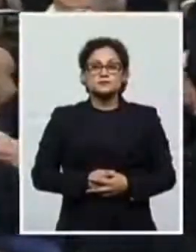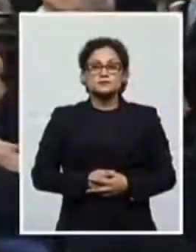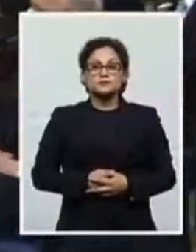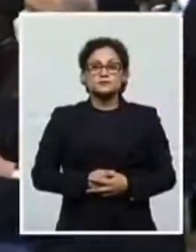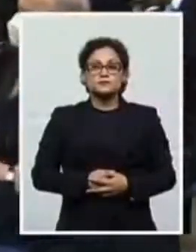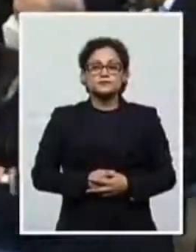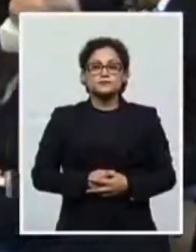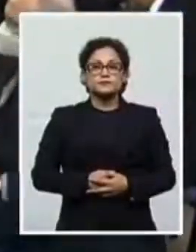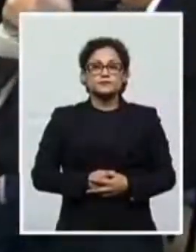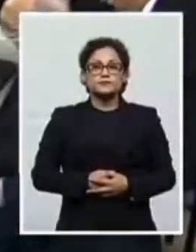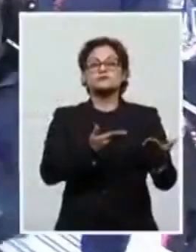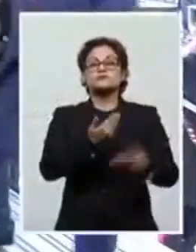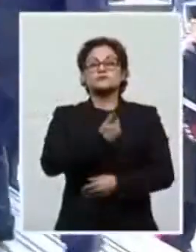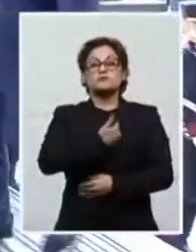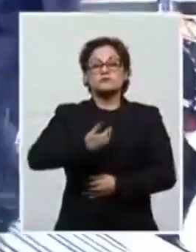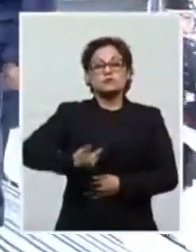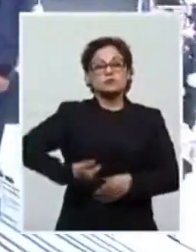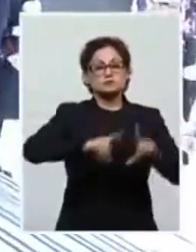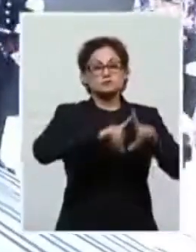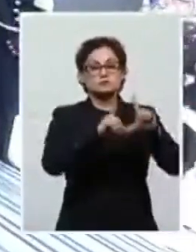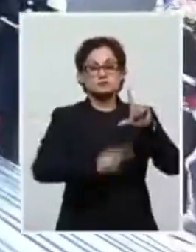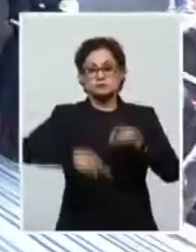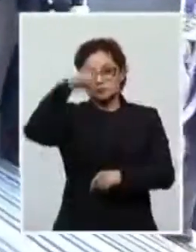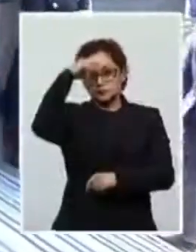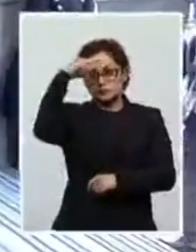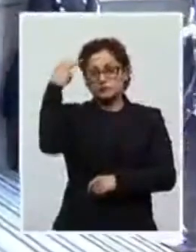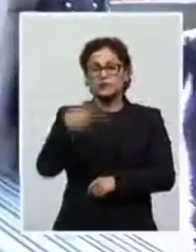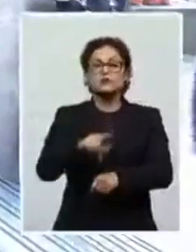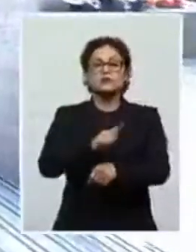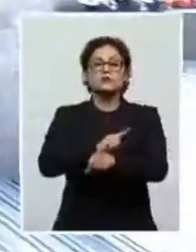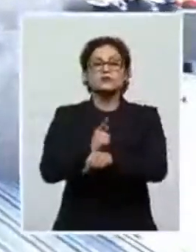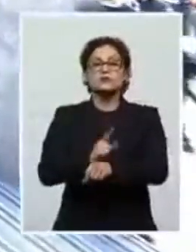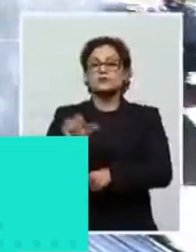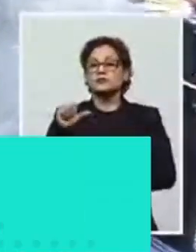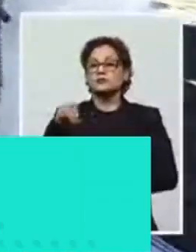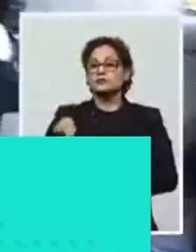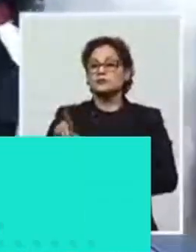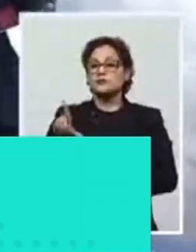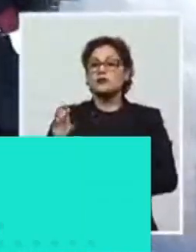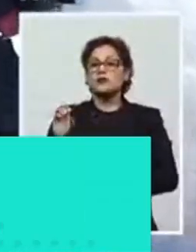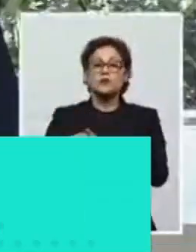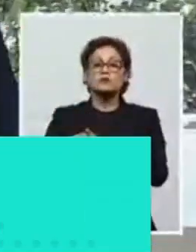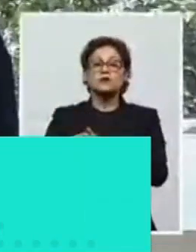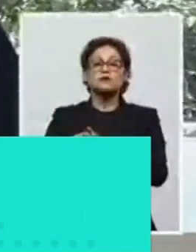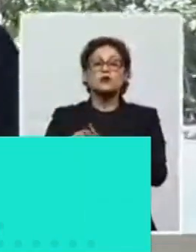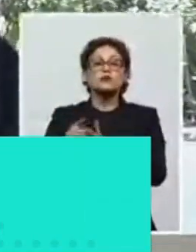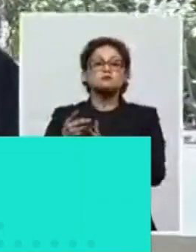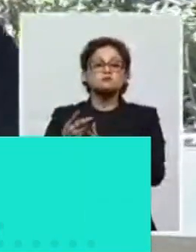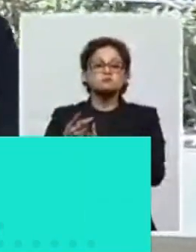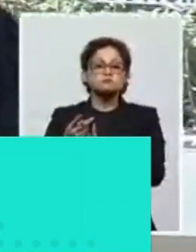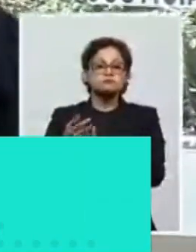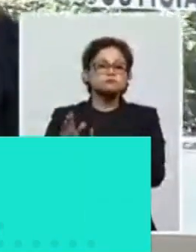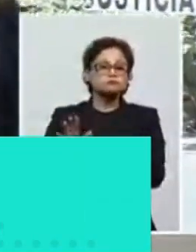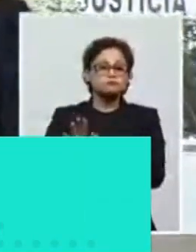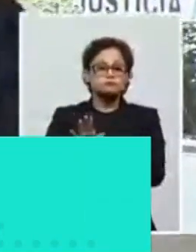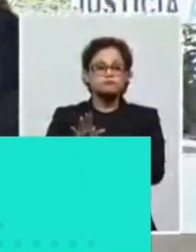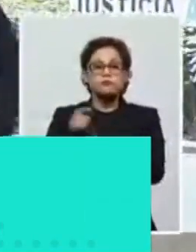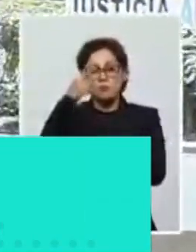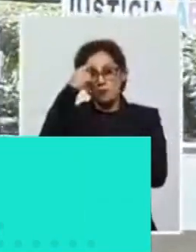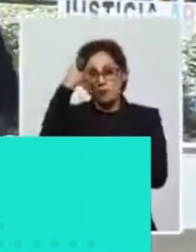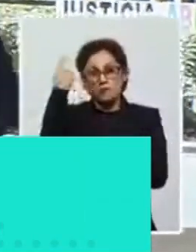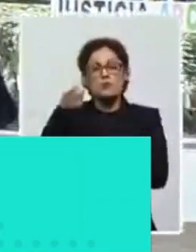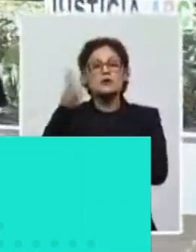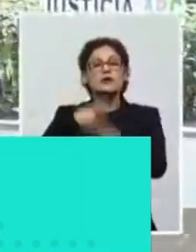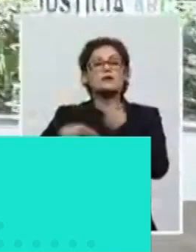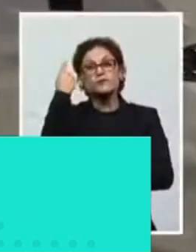El presidente Andrés Manuel López Obrador salió de Palacio Nacional a pie para cruzarse hacia la Suprema Corte de Justicia de la Nación, a donde acudió al cuarto